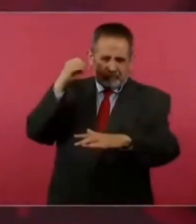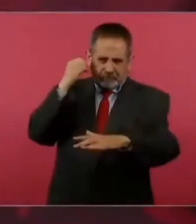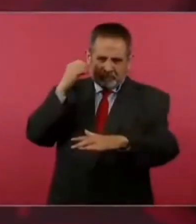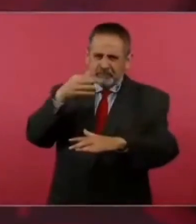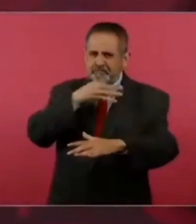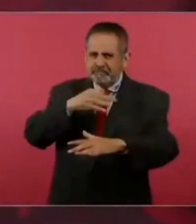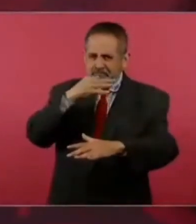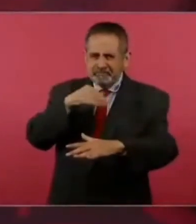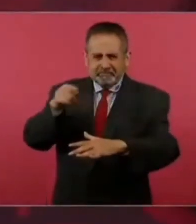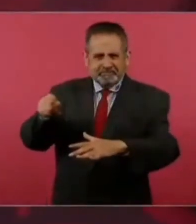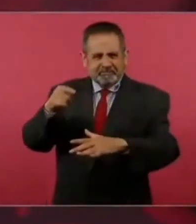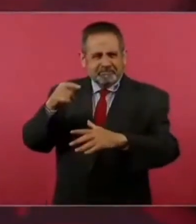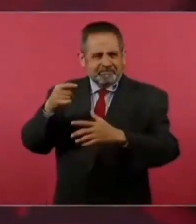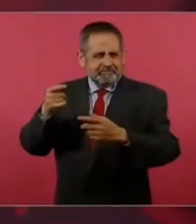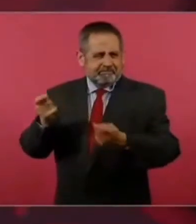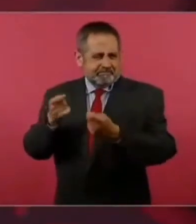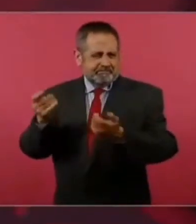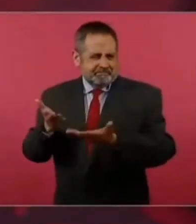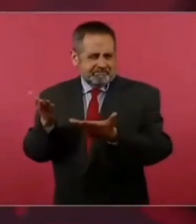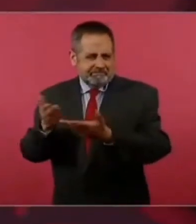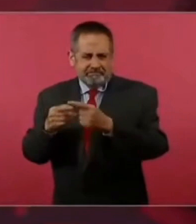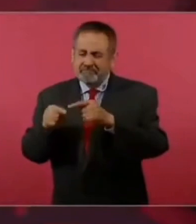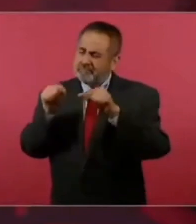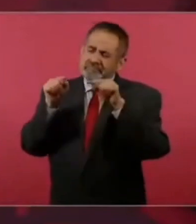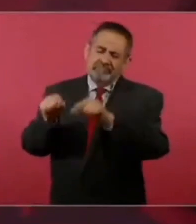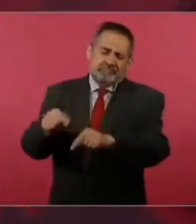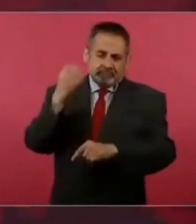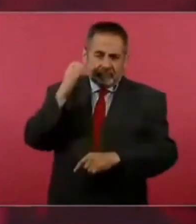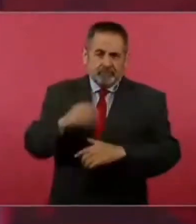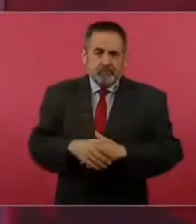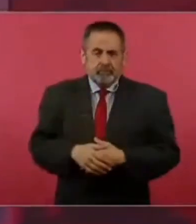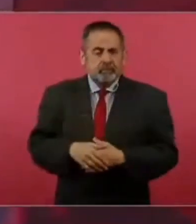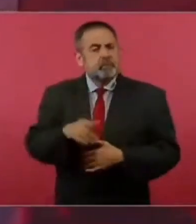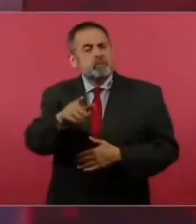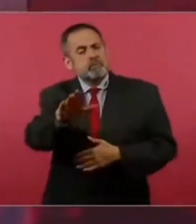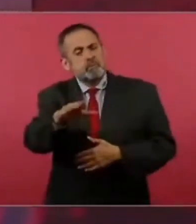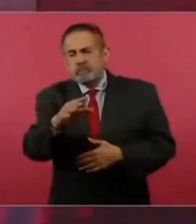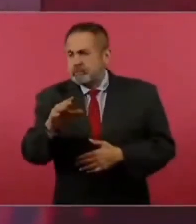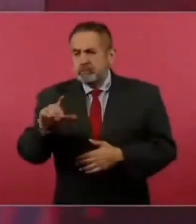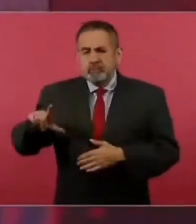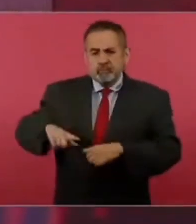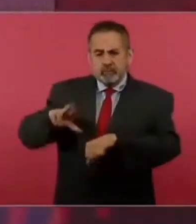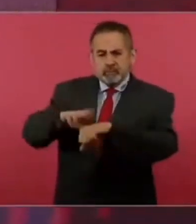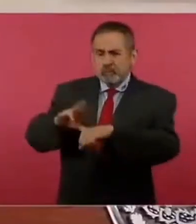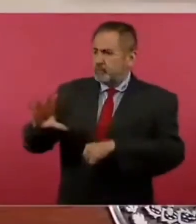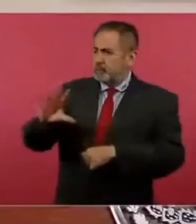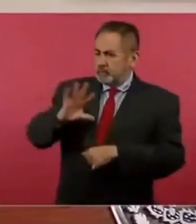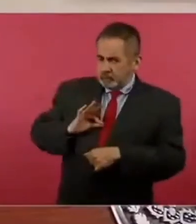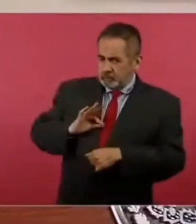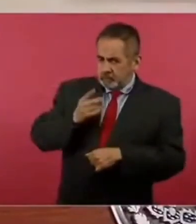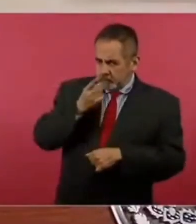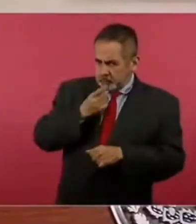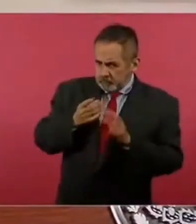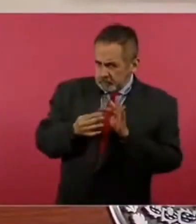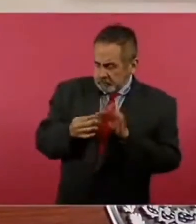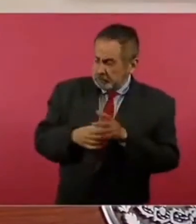Pues no hay que dejar de ir a Oaxaca me decía el gobernador que ya